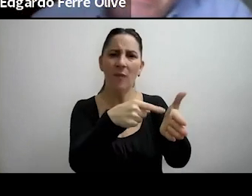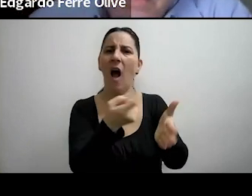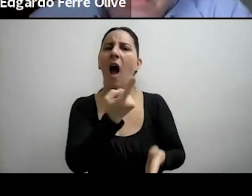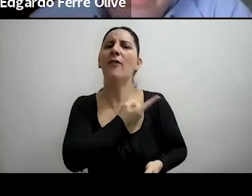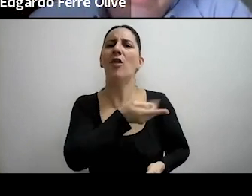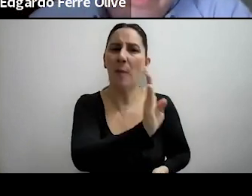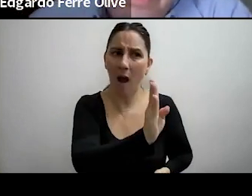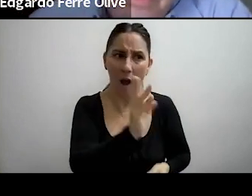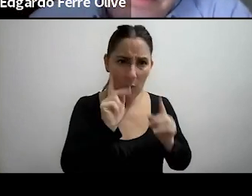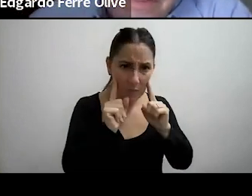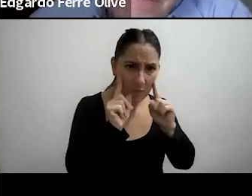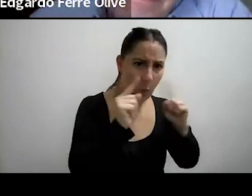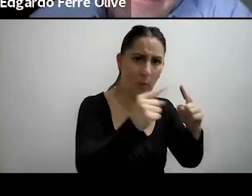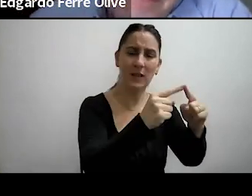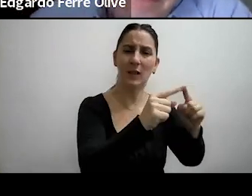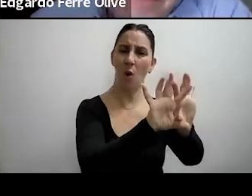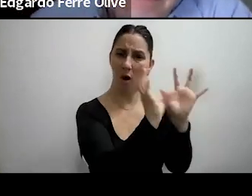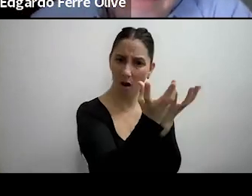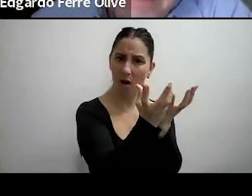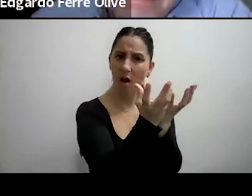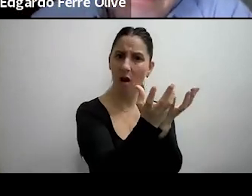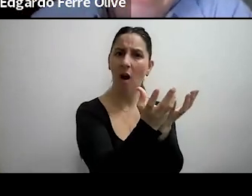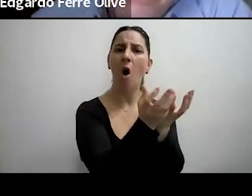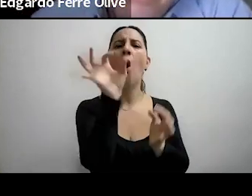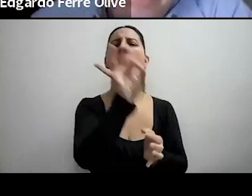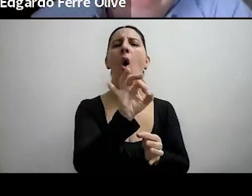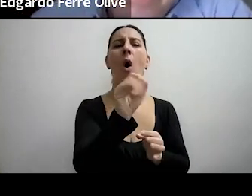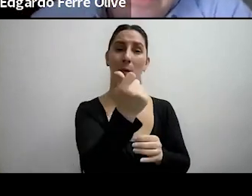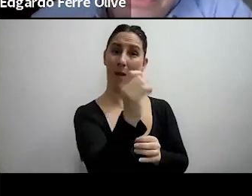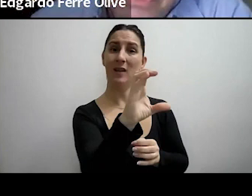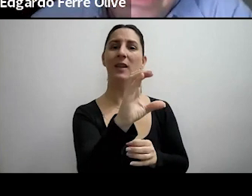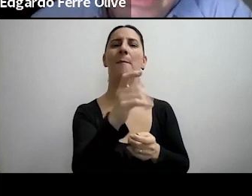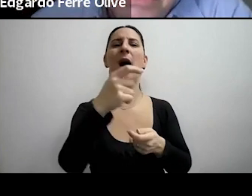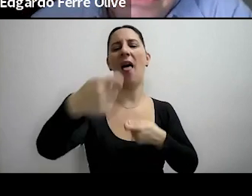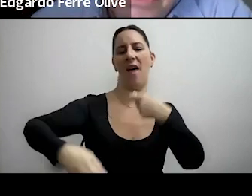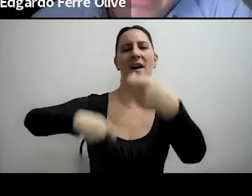ambiental o es un destino para financiar distintos